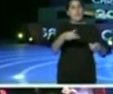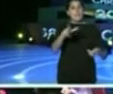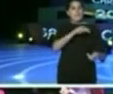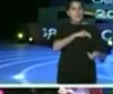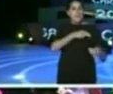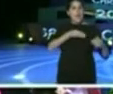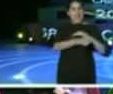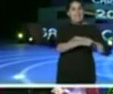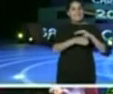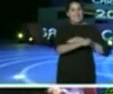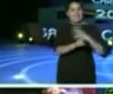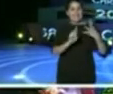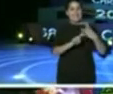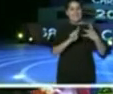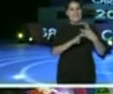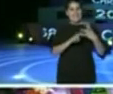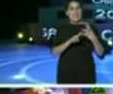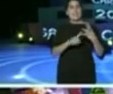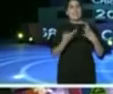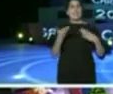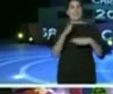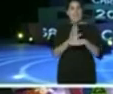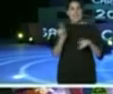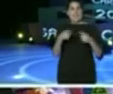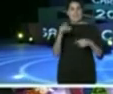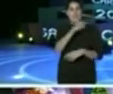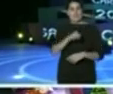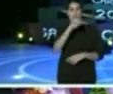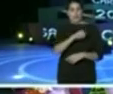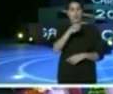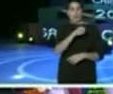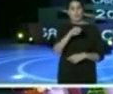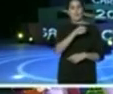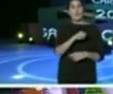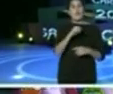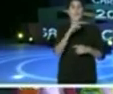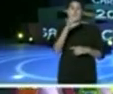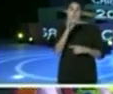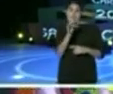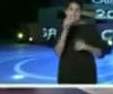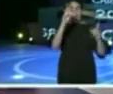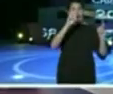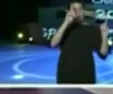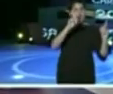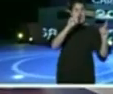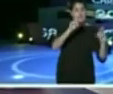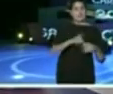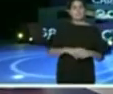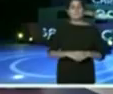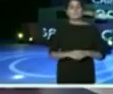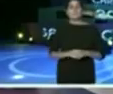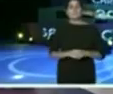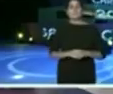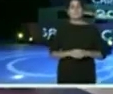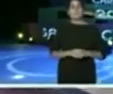de interpretación a la murga Los Diablos Locos, sacándose esa fotografía. También se llevan dos premios, ¿eh?